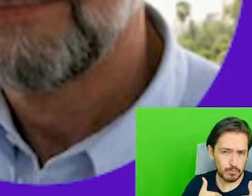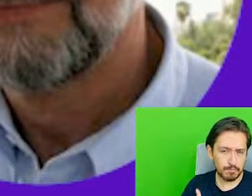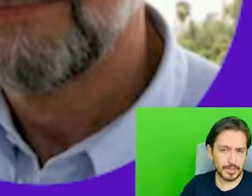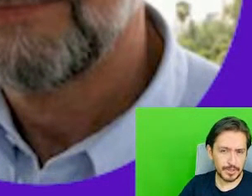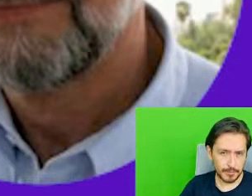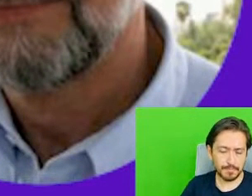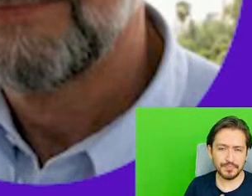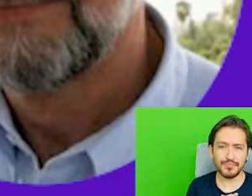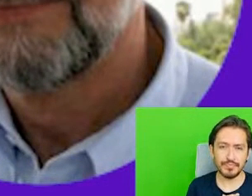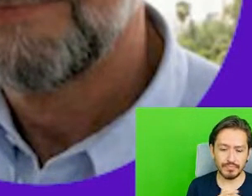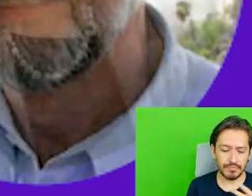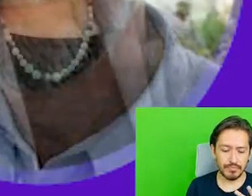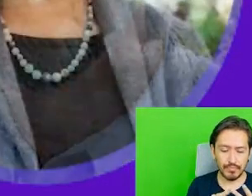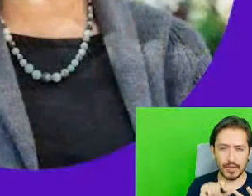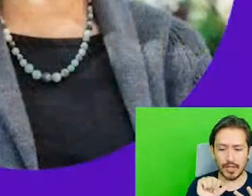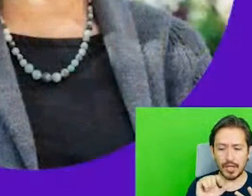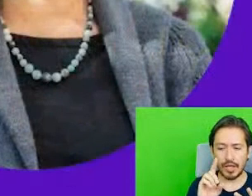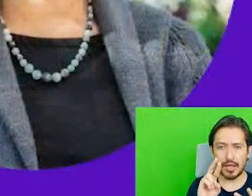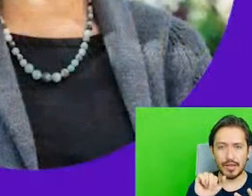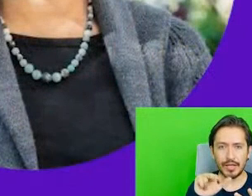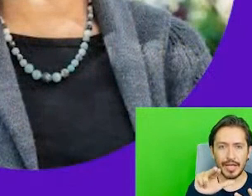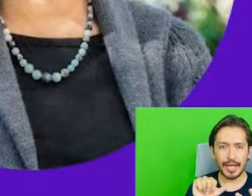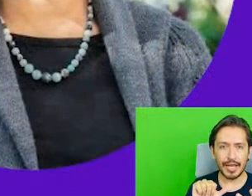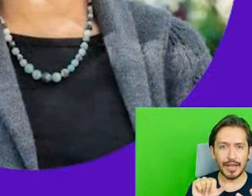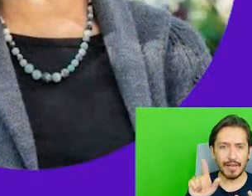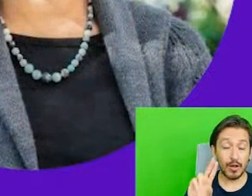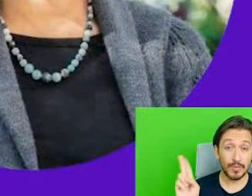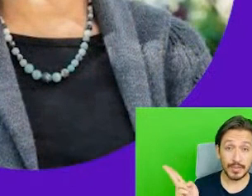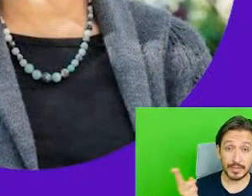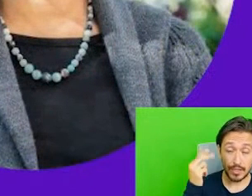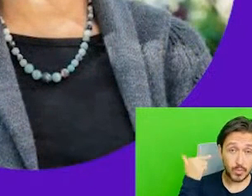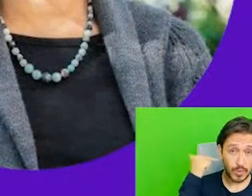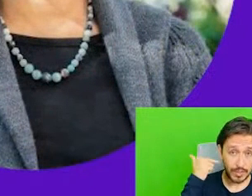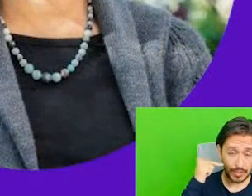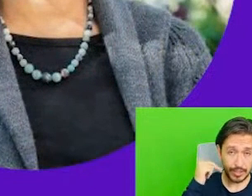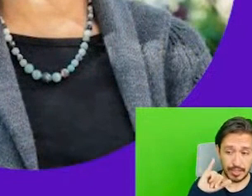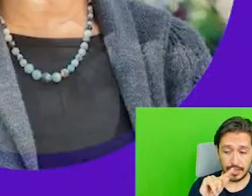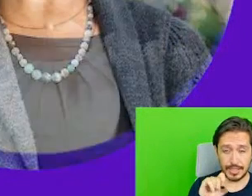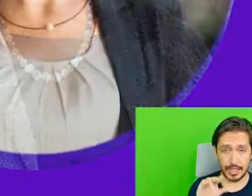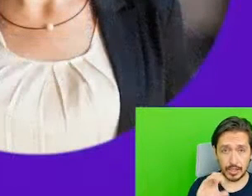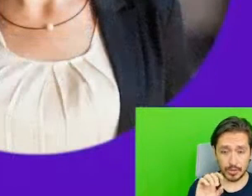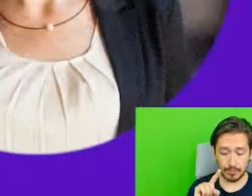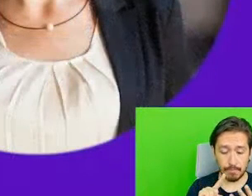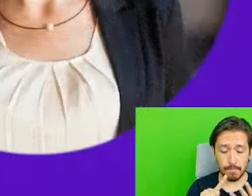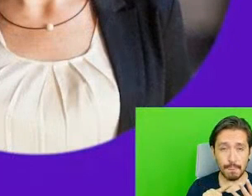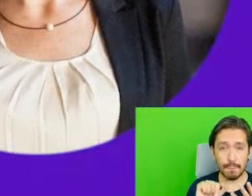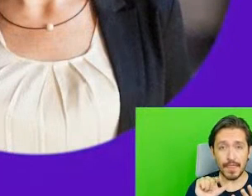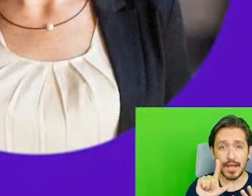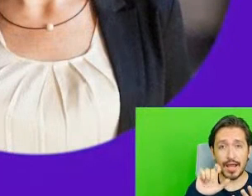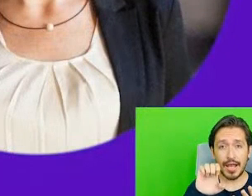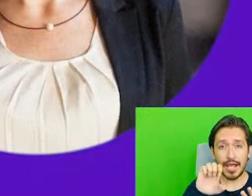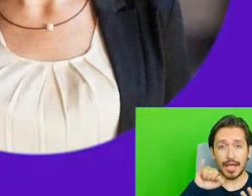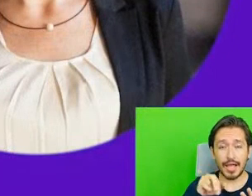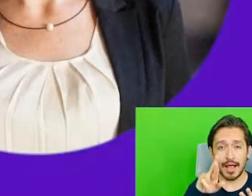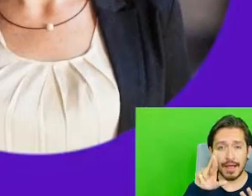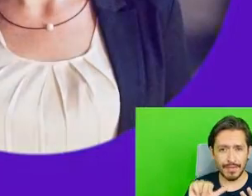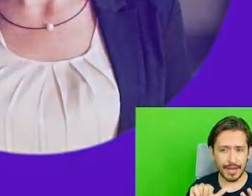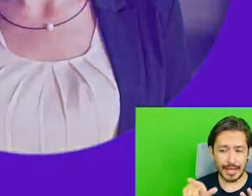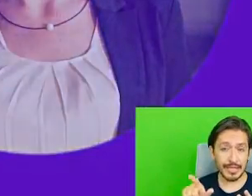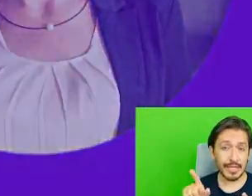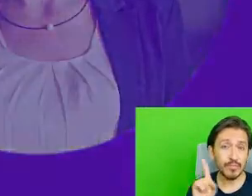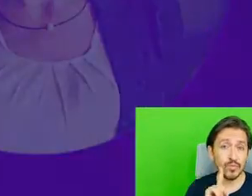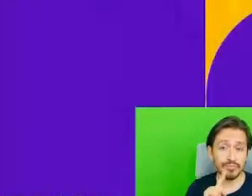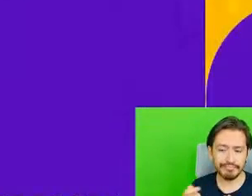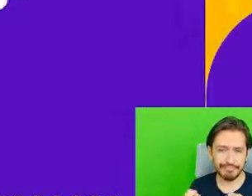Social, CIESAS, y Adriana Pantoja, de la Universidad Jesuita de Guadalajara, ITESO, y a Alejandra Petersen, quien moderará este